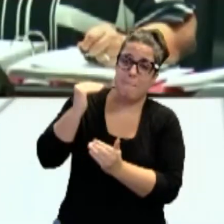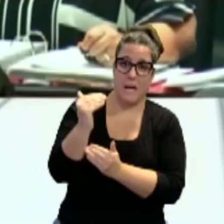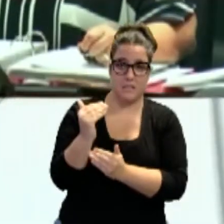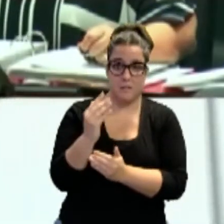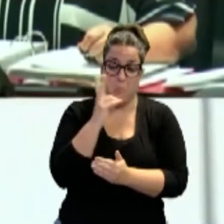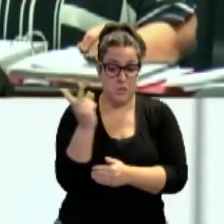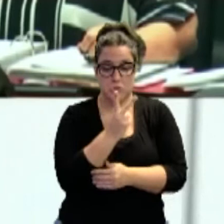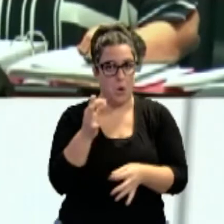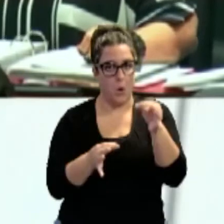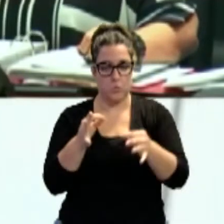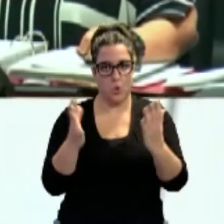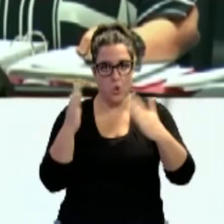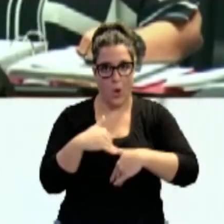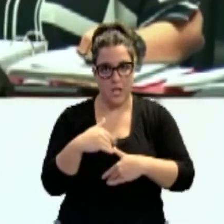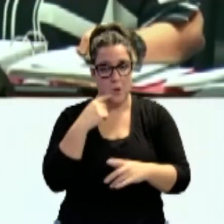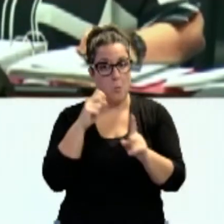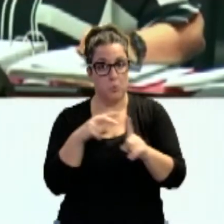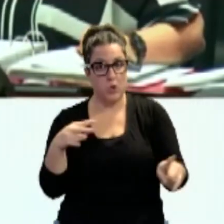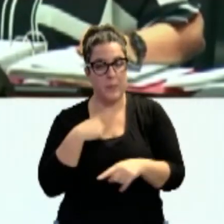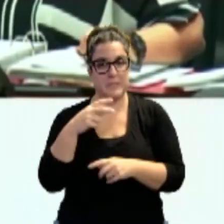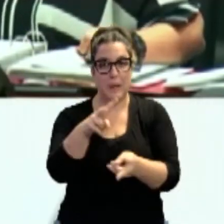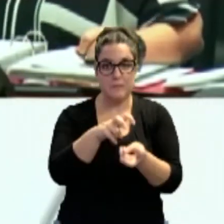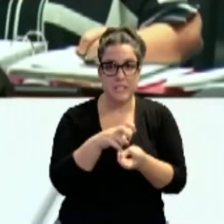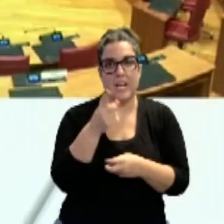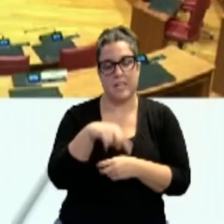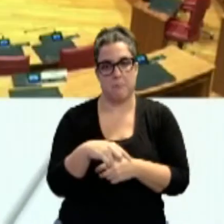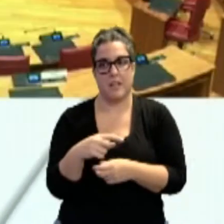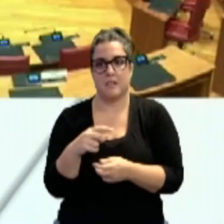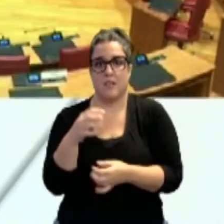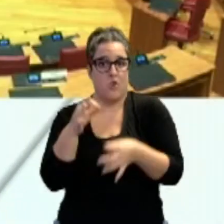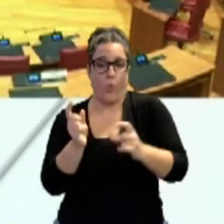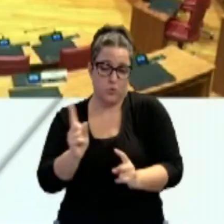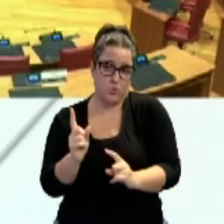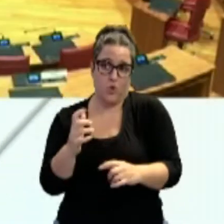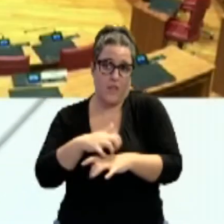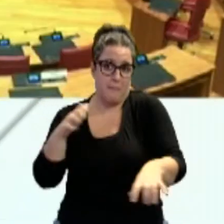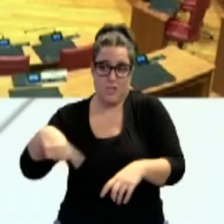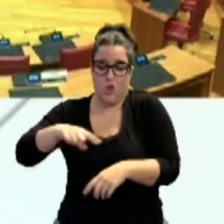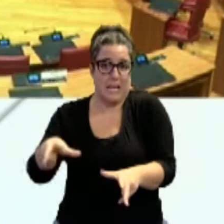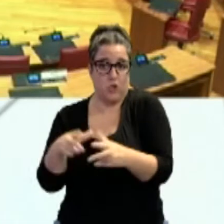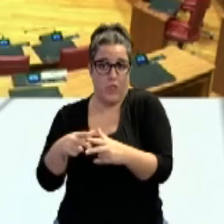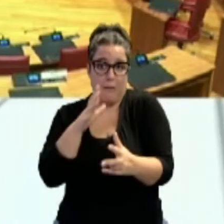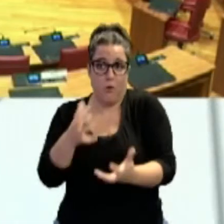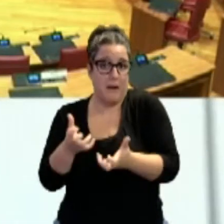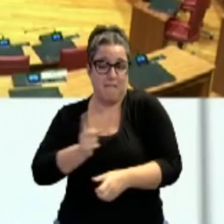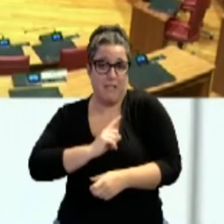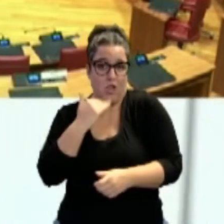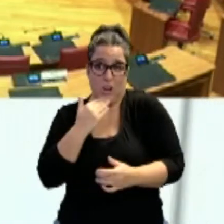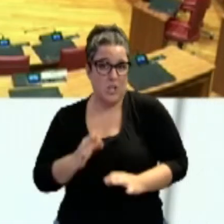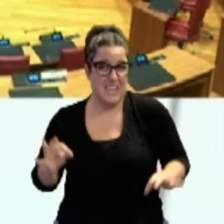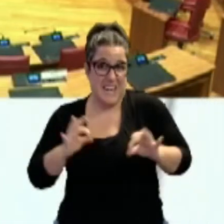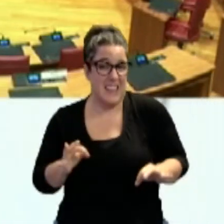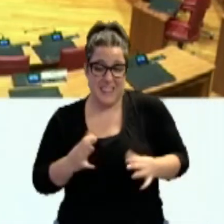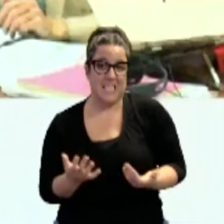injusto desde el punto de vista fiscal y es injusto con la mayoría social que tiene, vamos, que no se va a ver beneficiada por los grandes beneficios